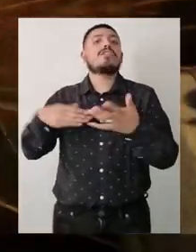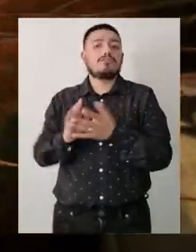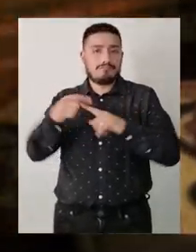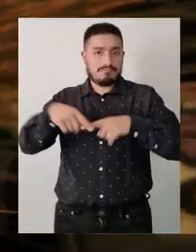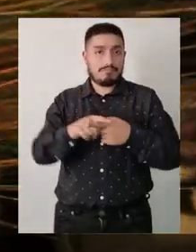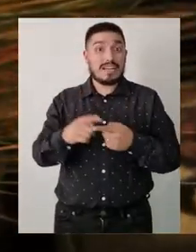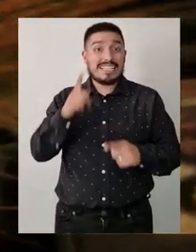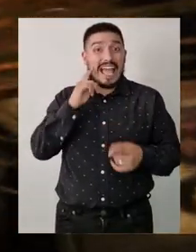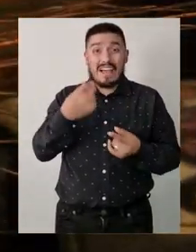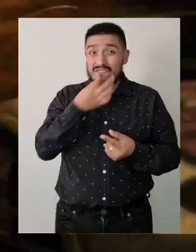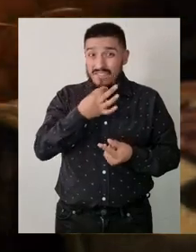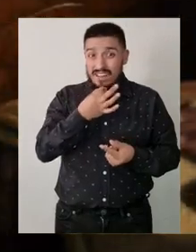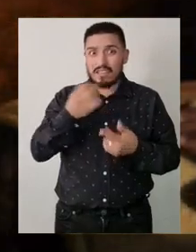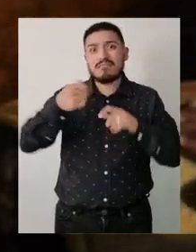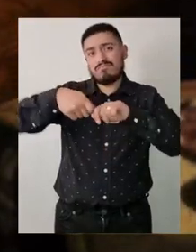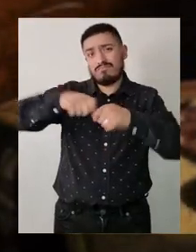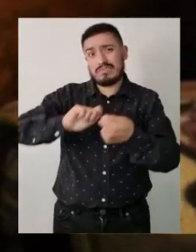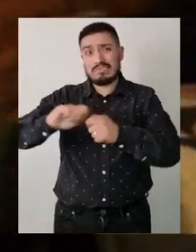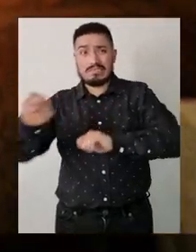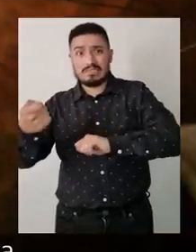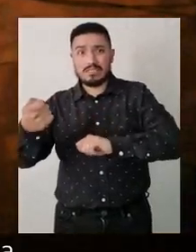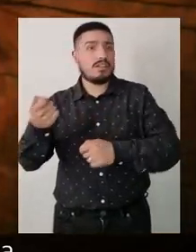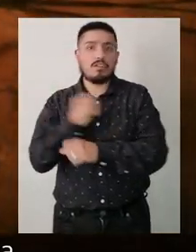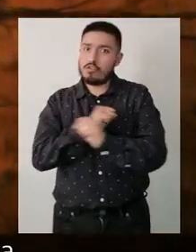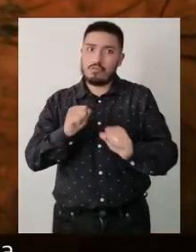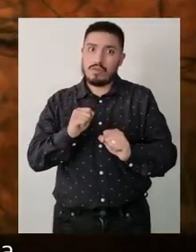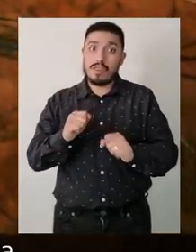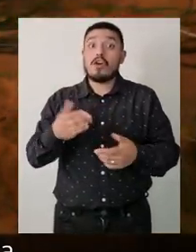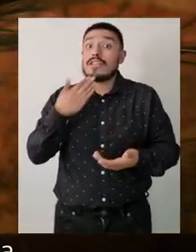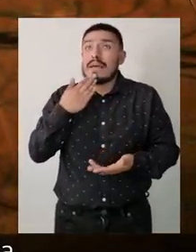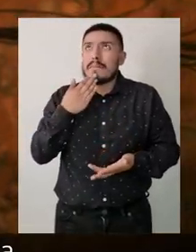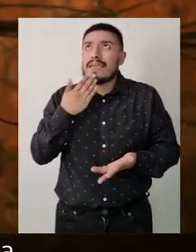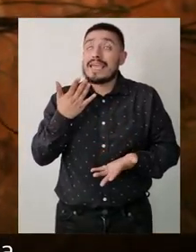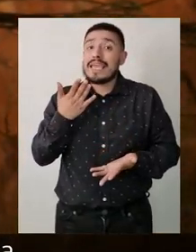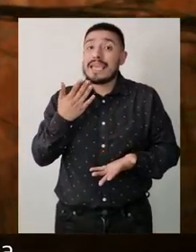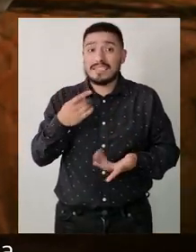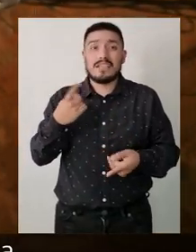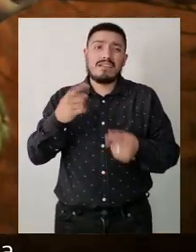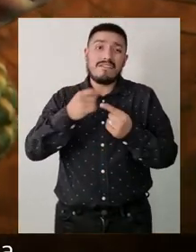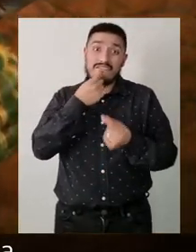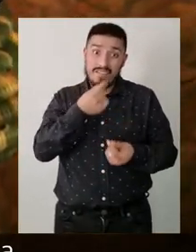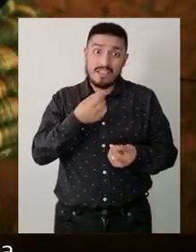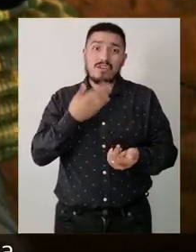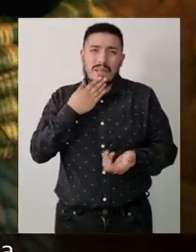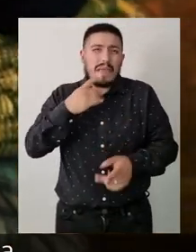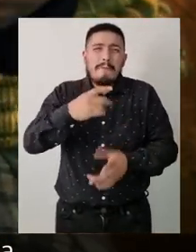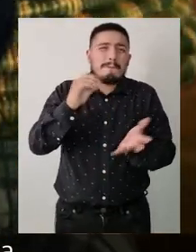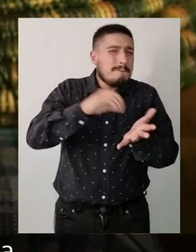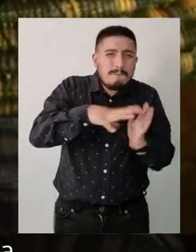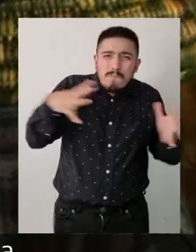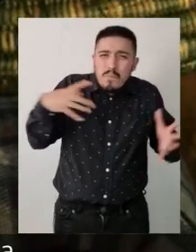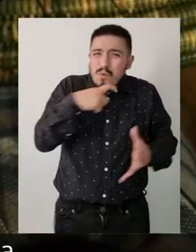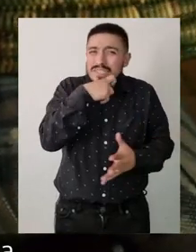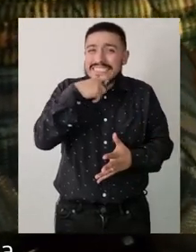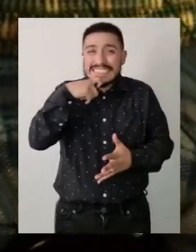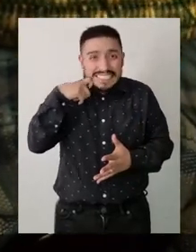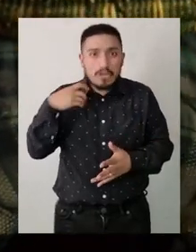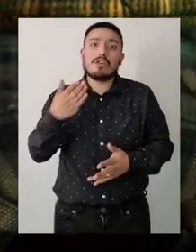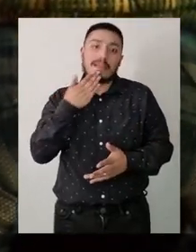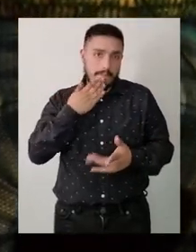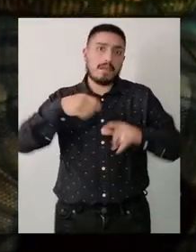si está muy fresco se corta y no se puede tejer. O si está muy fresco se corta, si está muy seco también se